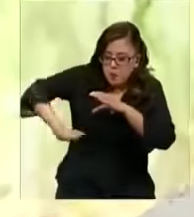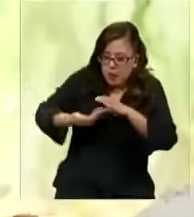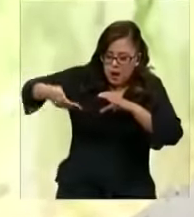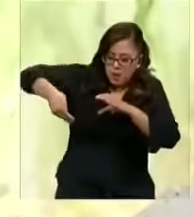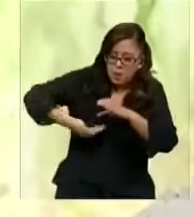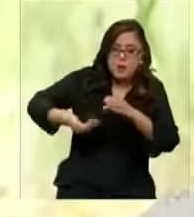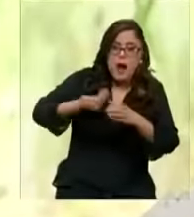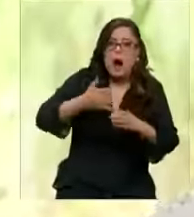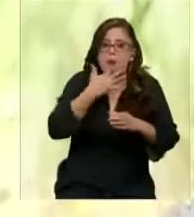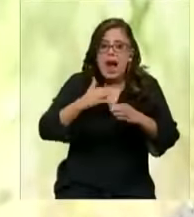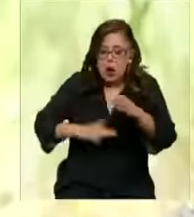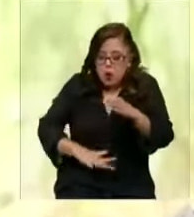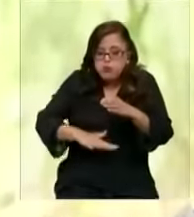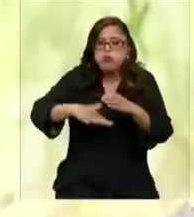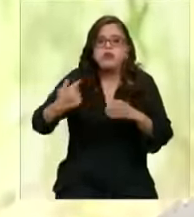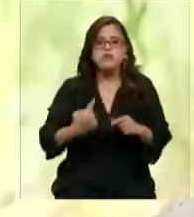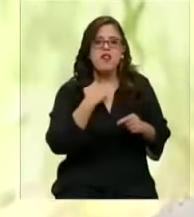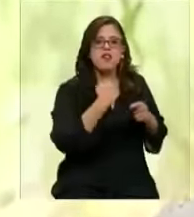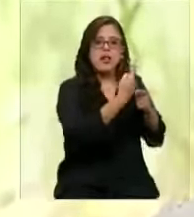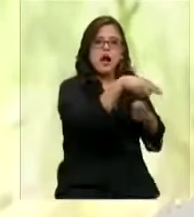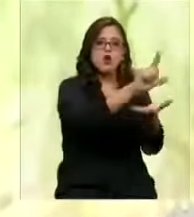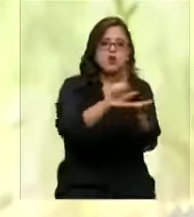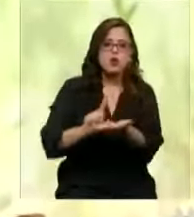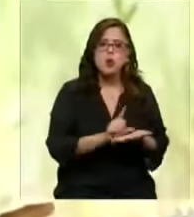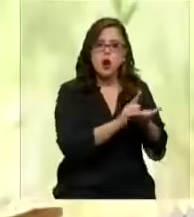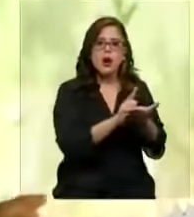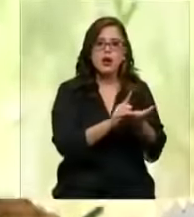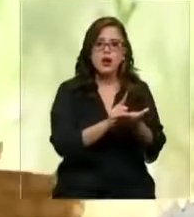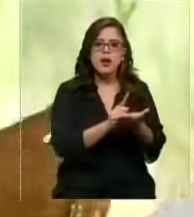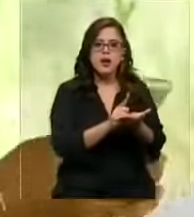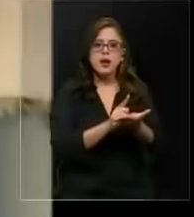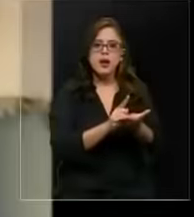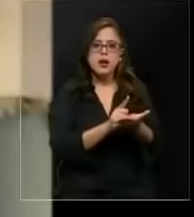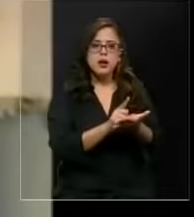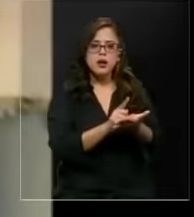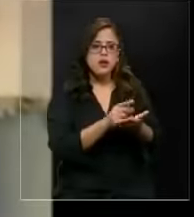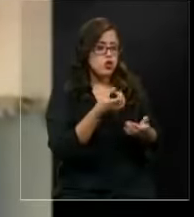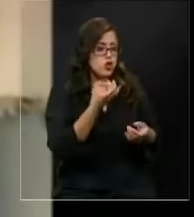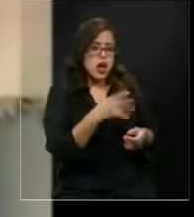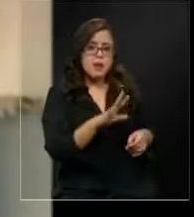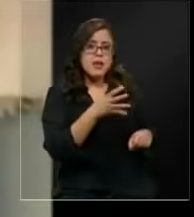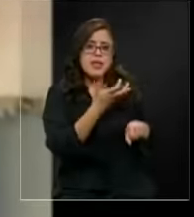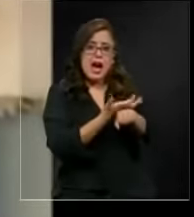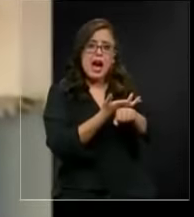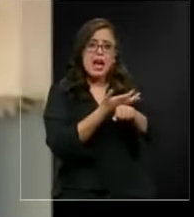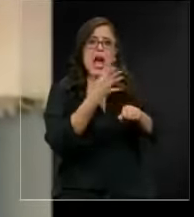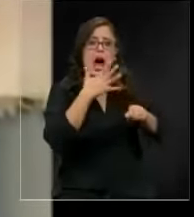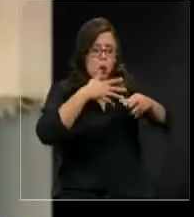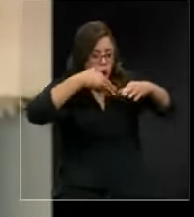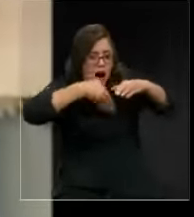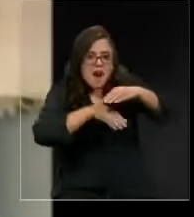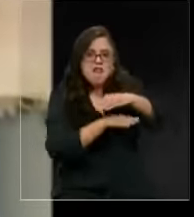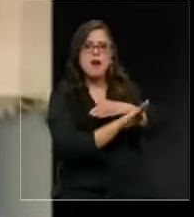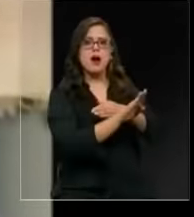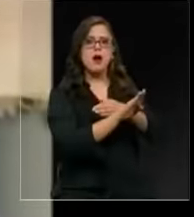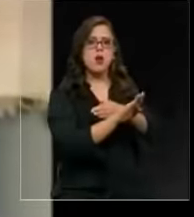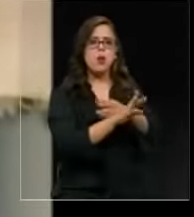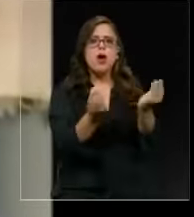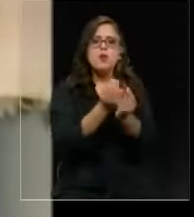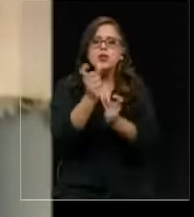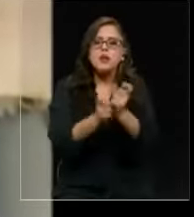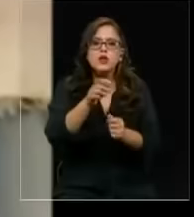nosotros, ya ustedes vieron el estero Pinto, está seco, solamente nos quedan las aguas subterráneas. La minería ocupa mucha agua, la